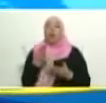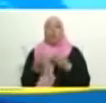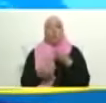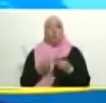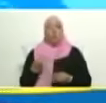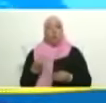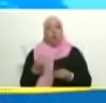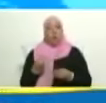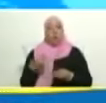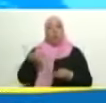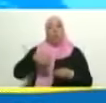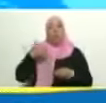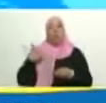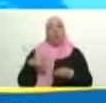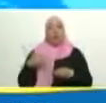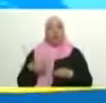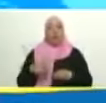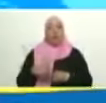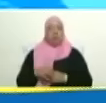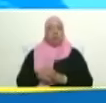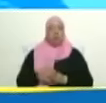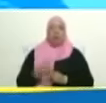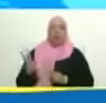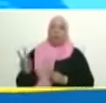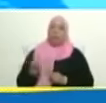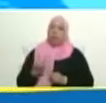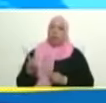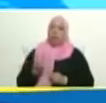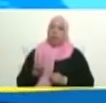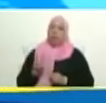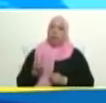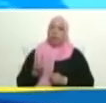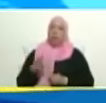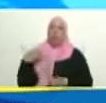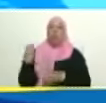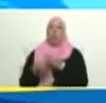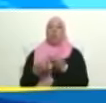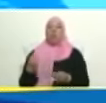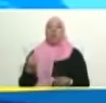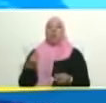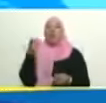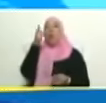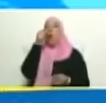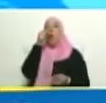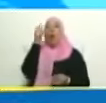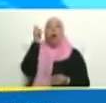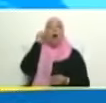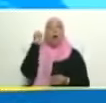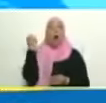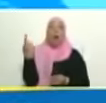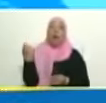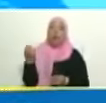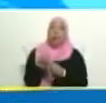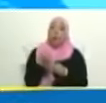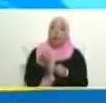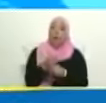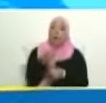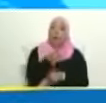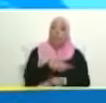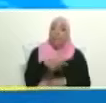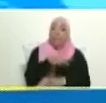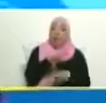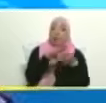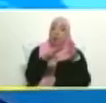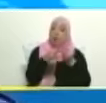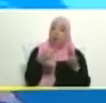está pasando hoy en Argentina. En Venezuela, esta doctrina de los 11 vértices de la gran misión Cuadrante